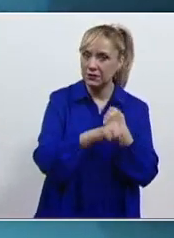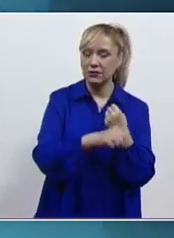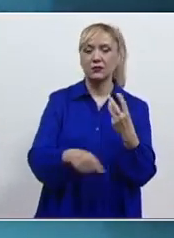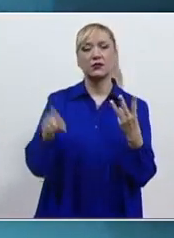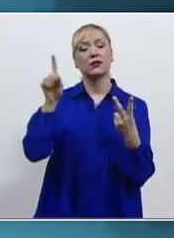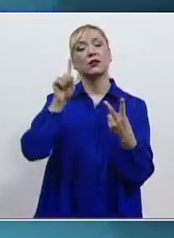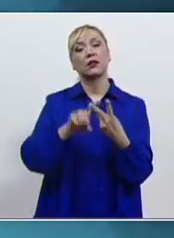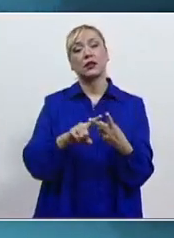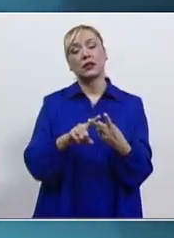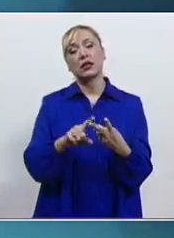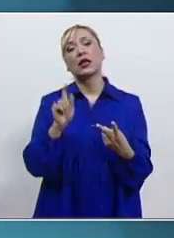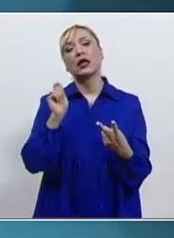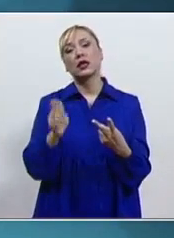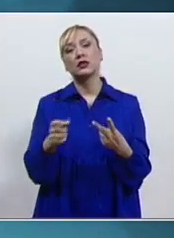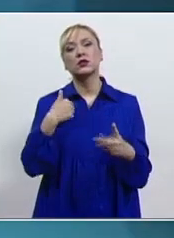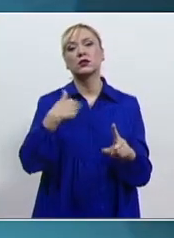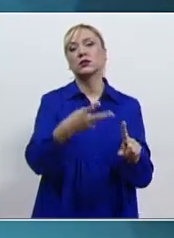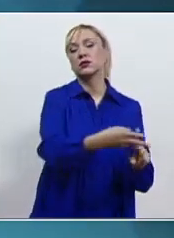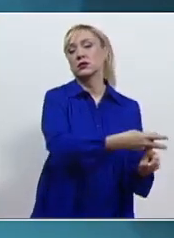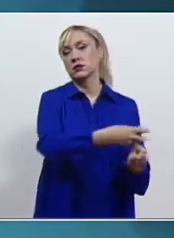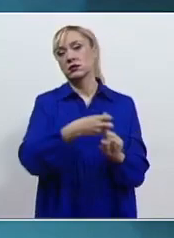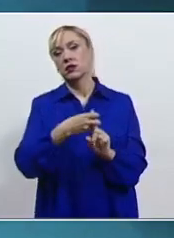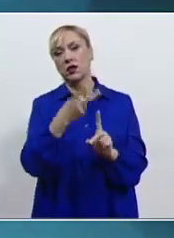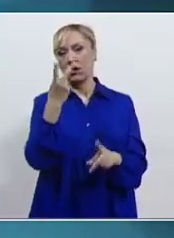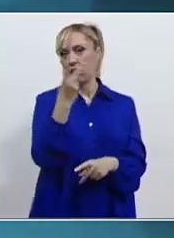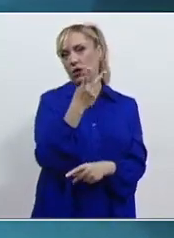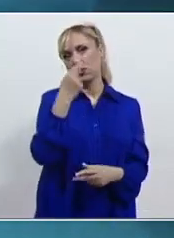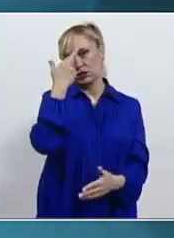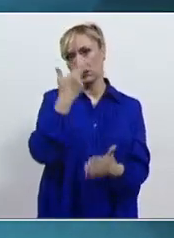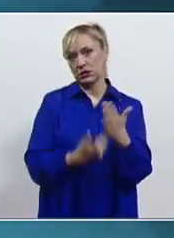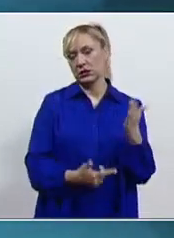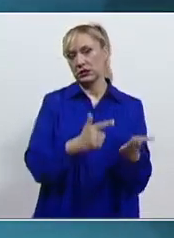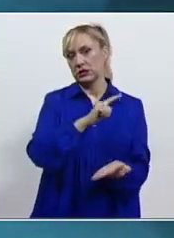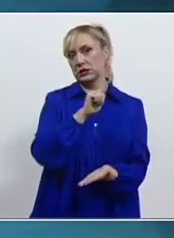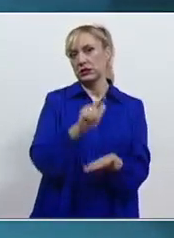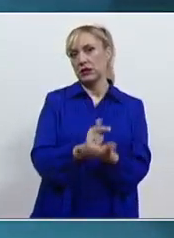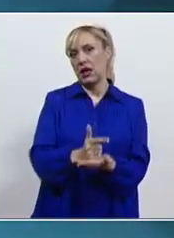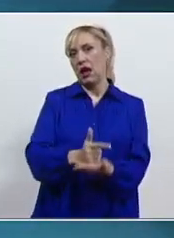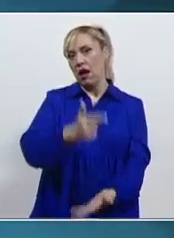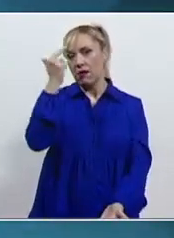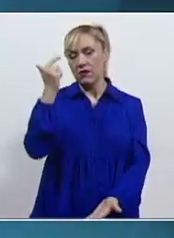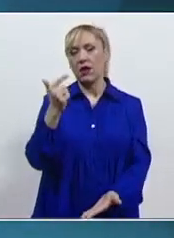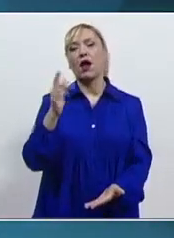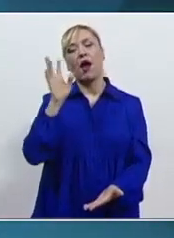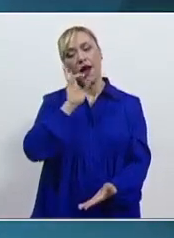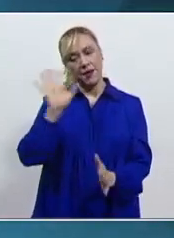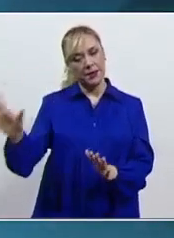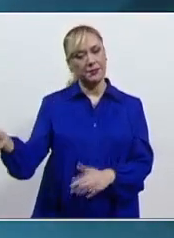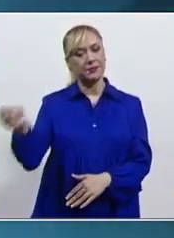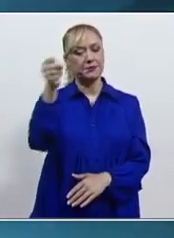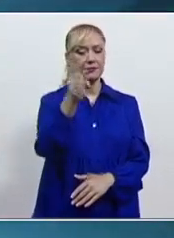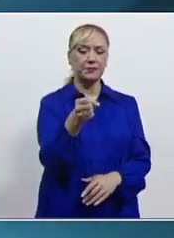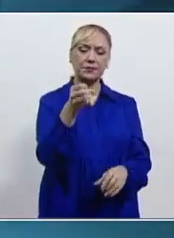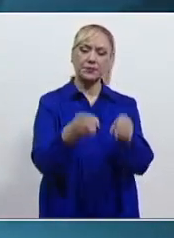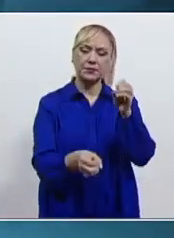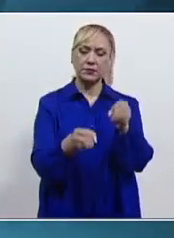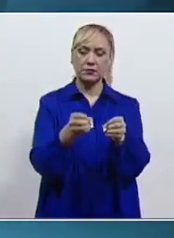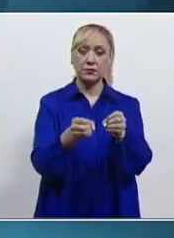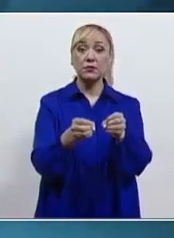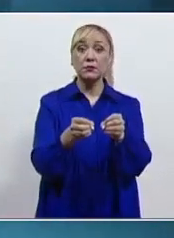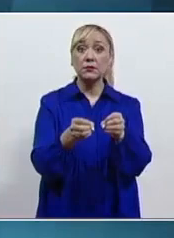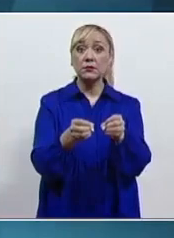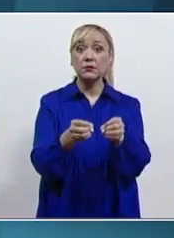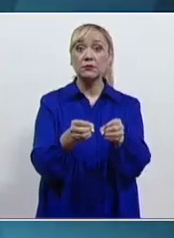Fuero Común por el delito de secuestro agravado. La Defensoría Pública Federal tomó el caso, logrando la primera sentencia absolutoria en